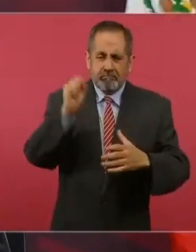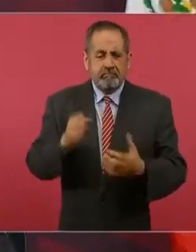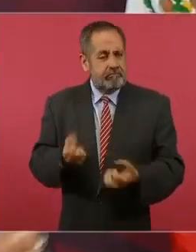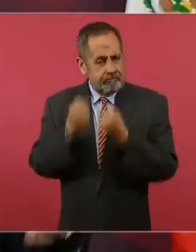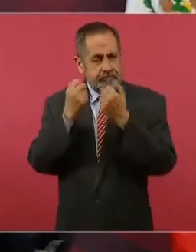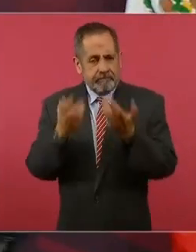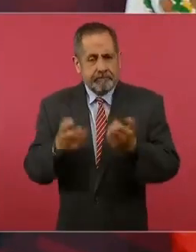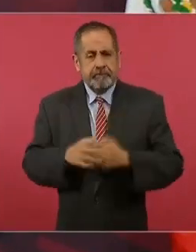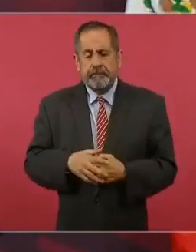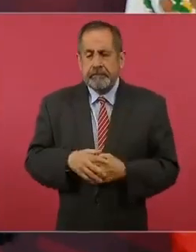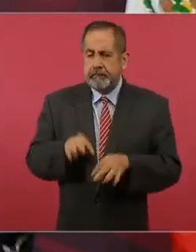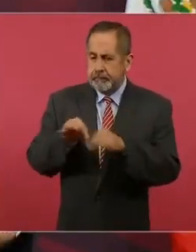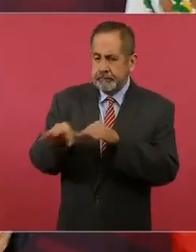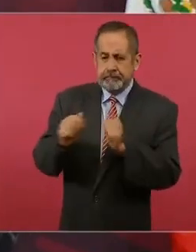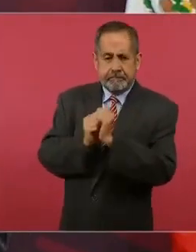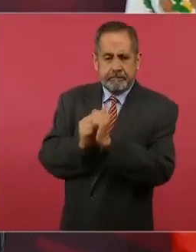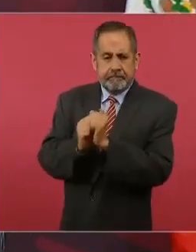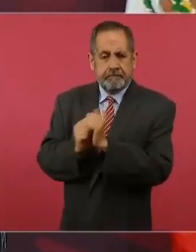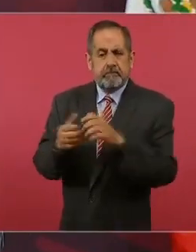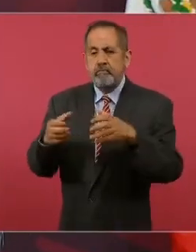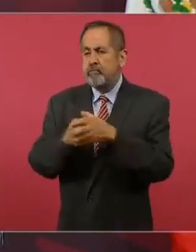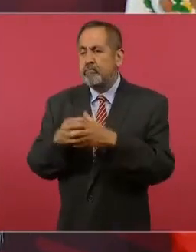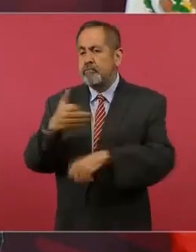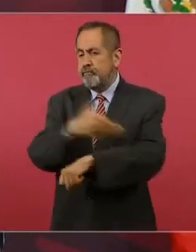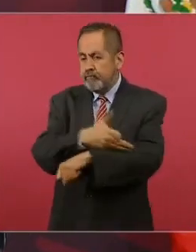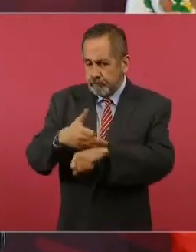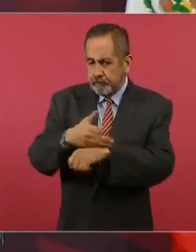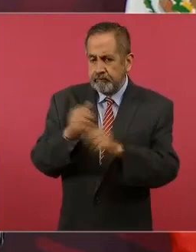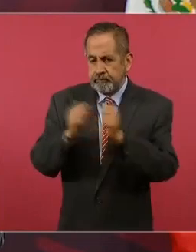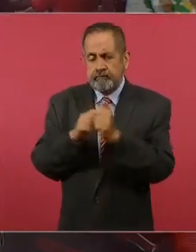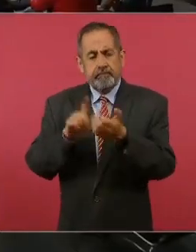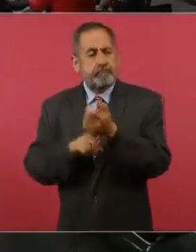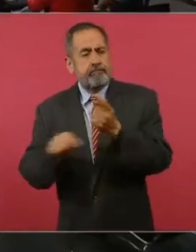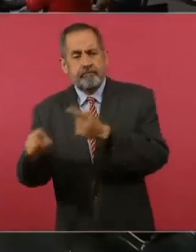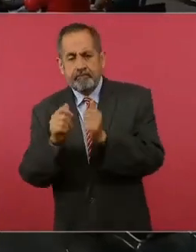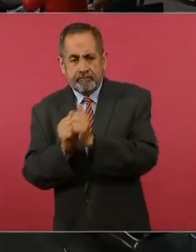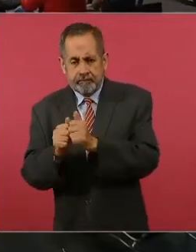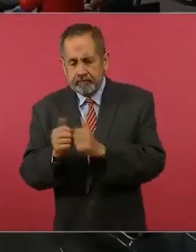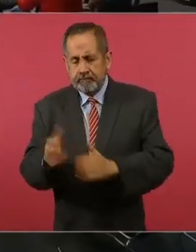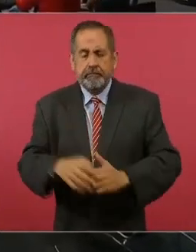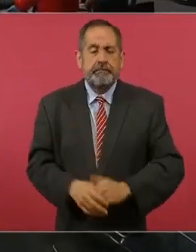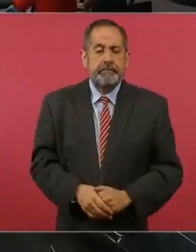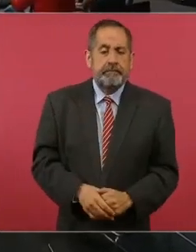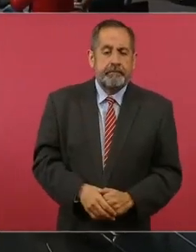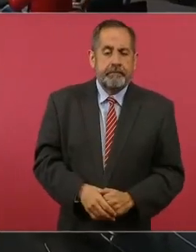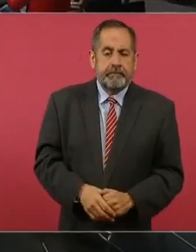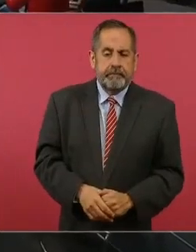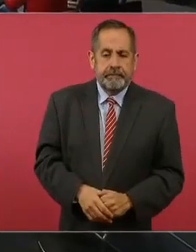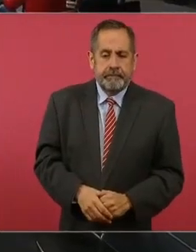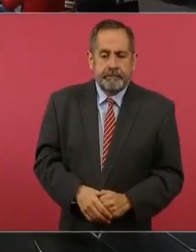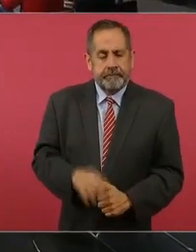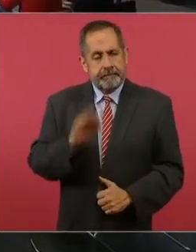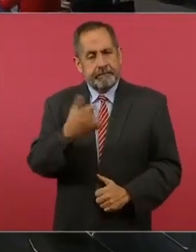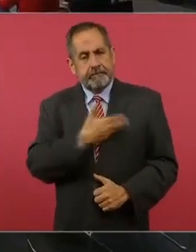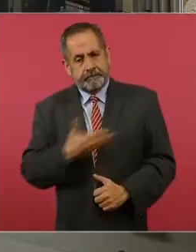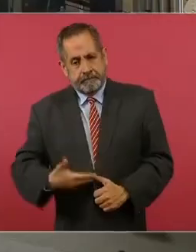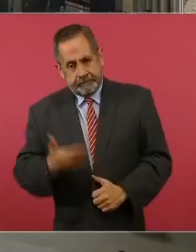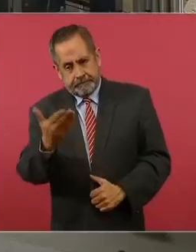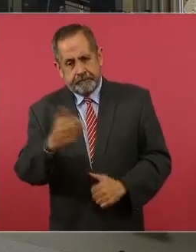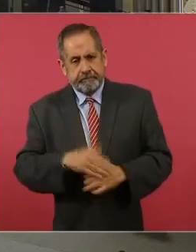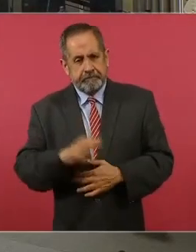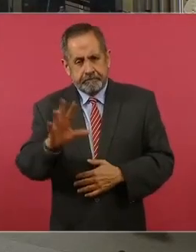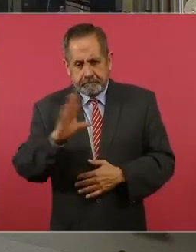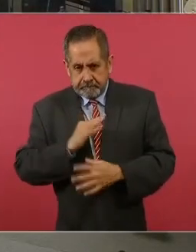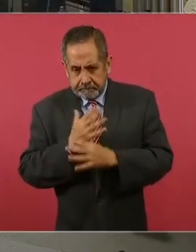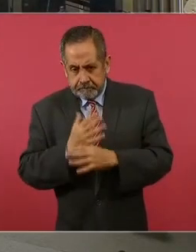y trabajar junto con familiares y con víctimas. Perfecto, presidente. En este mismo sentido, ya que usted lo